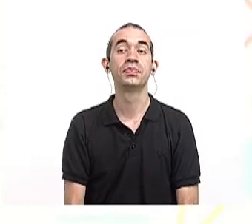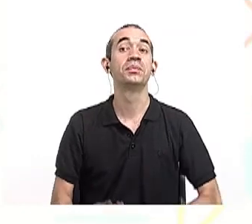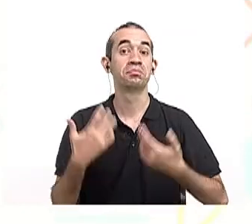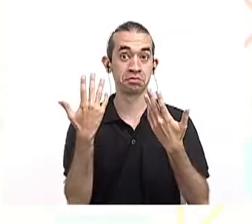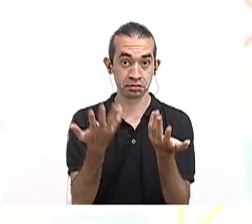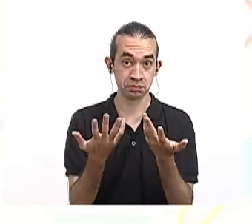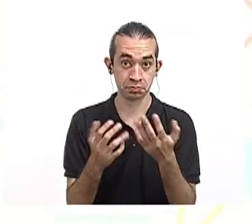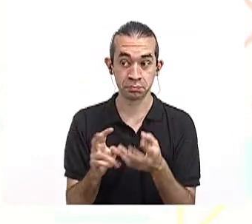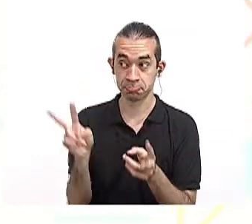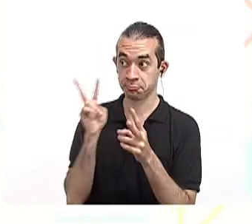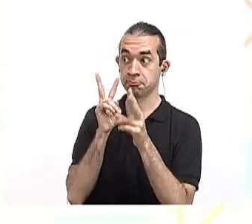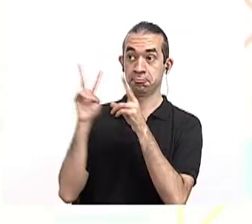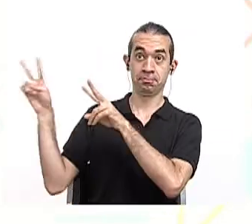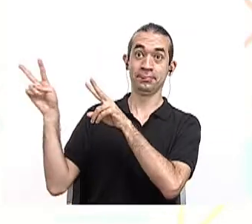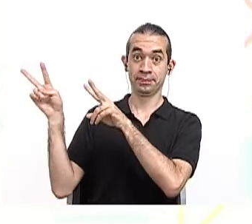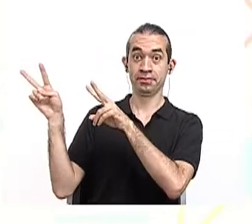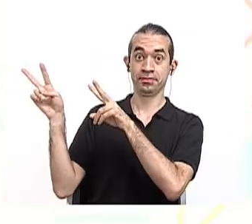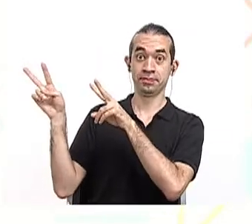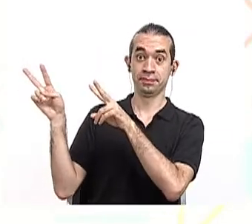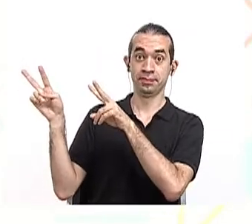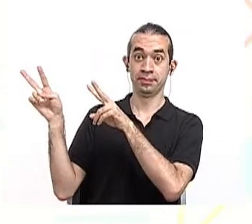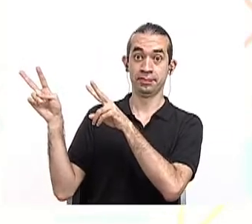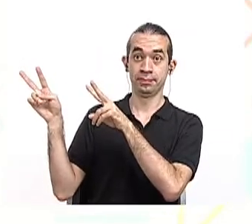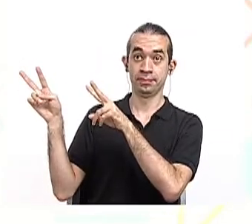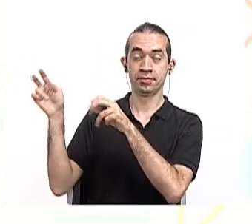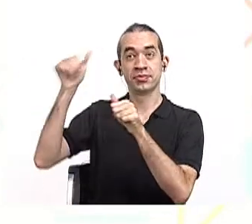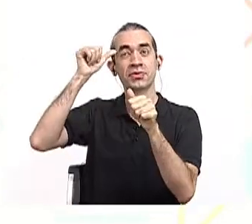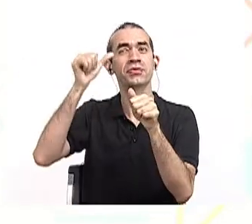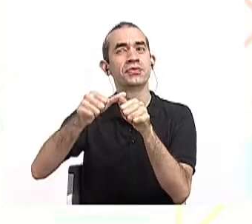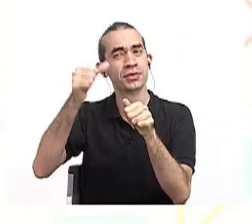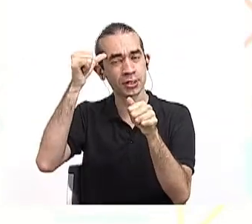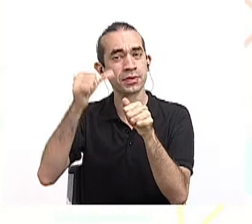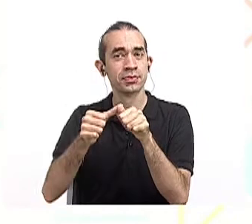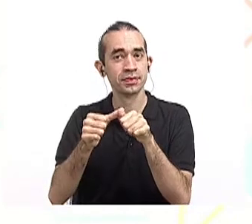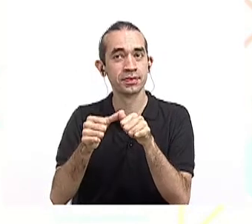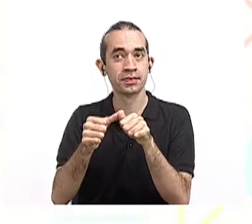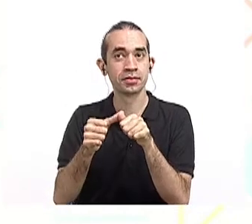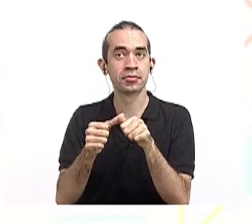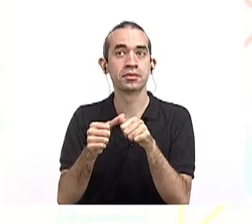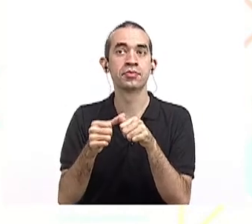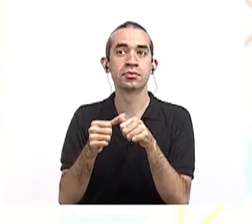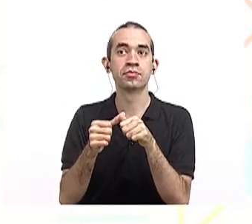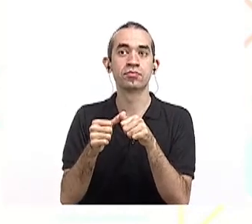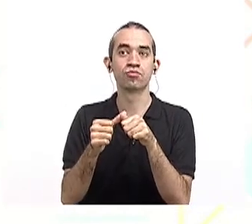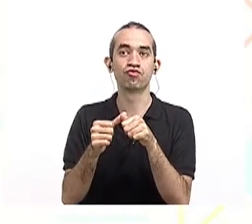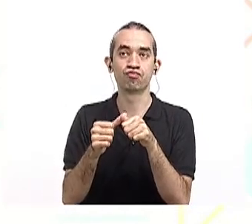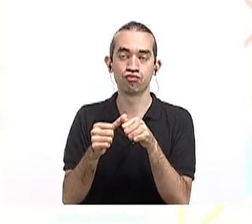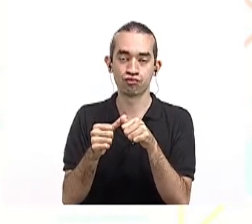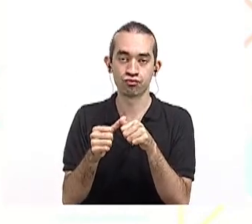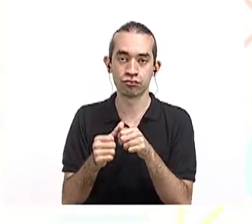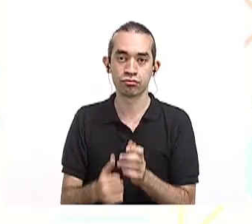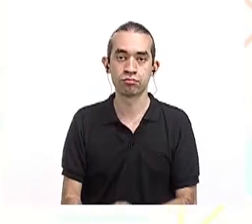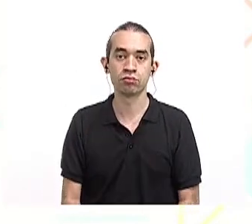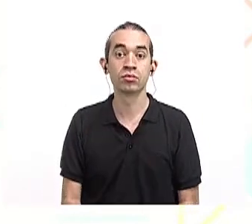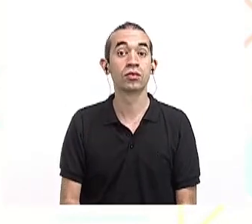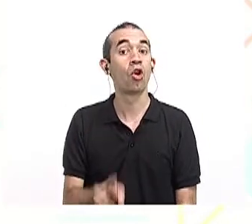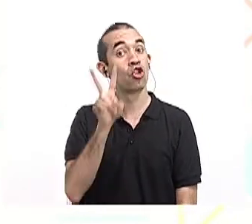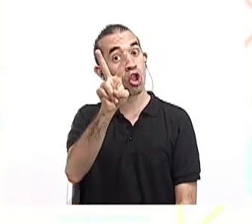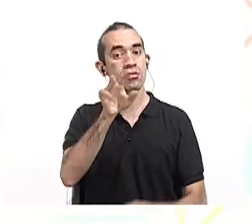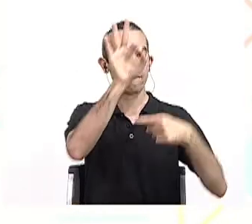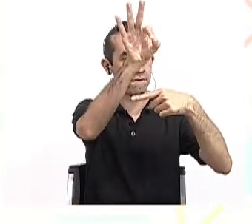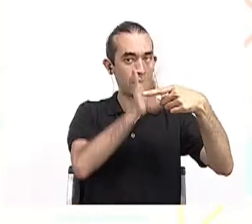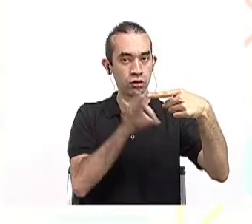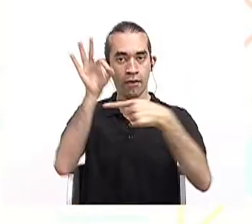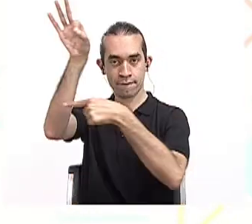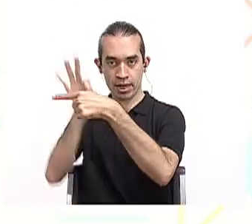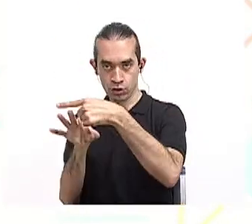Entonces, en esta operación, recordamos lo siguiente. Tenemos nuestra operación con dos